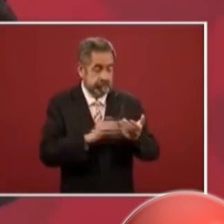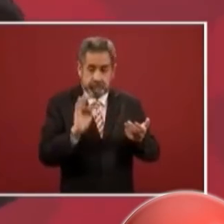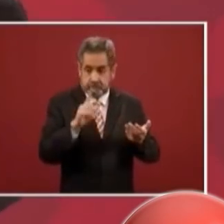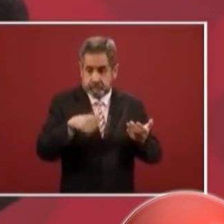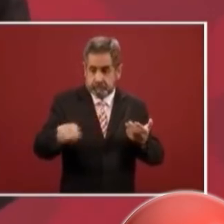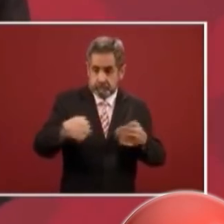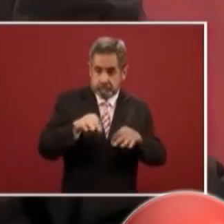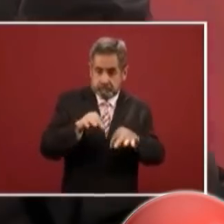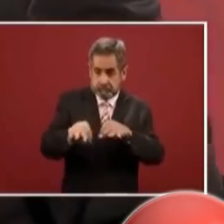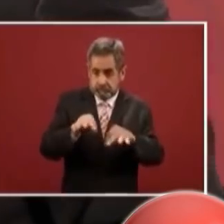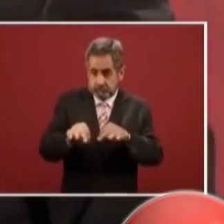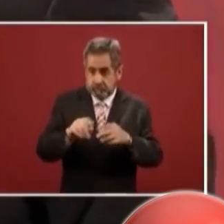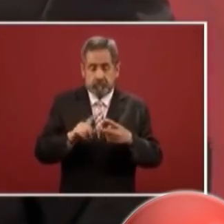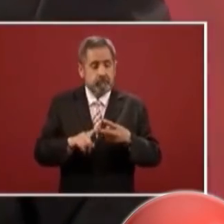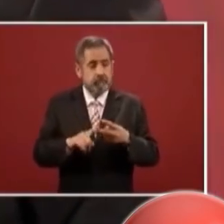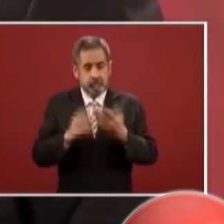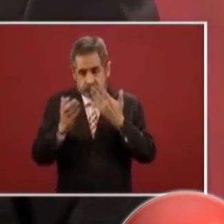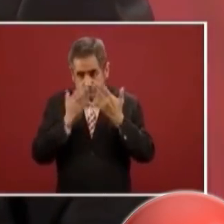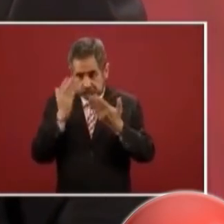si hay estudio,